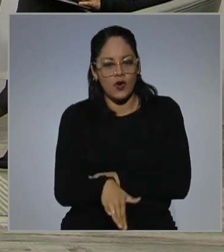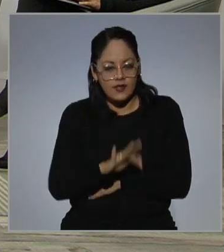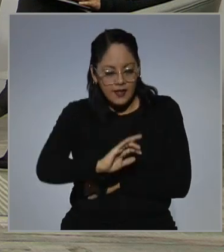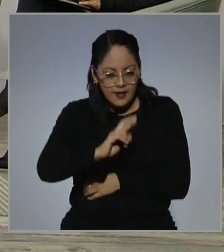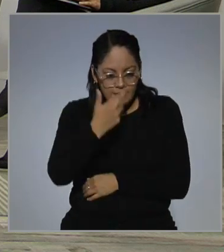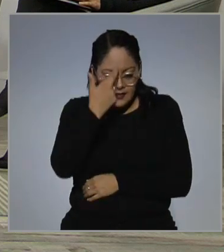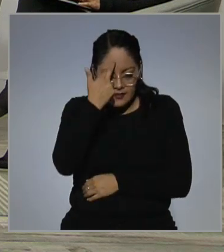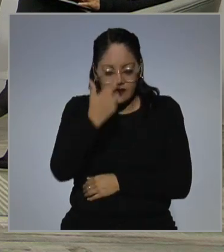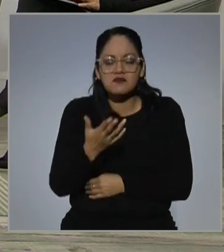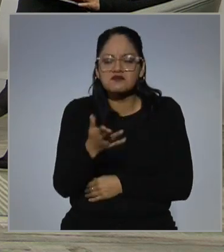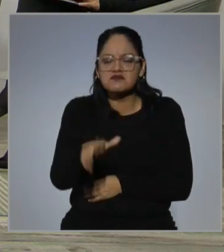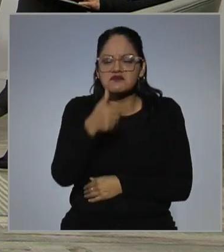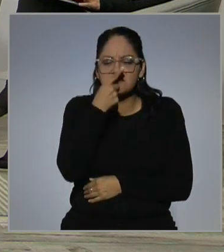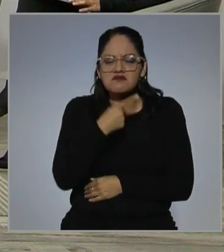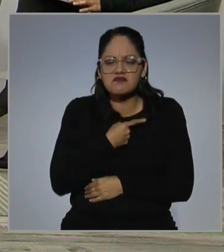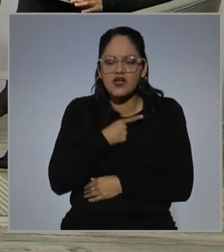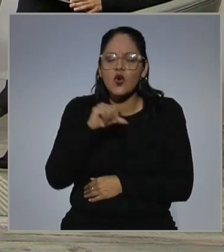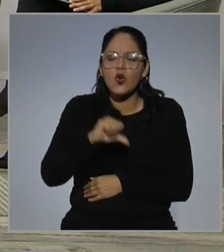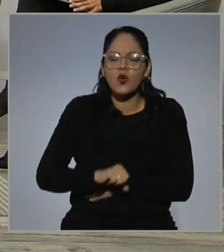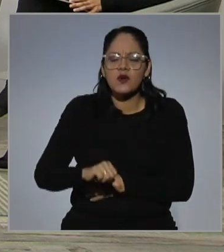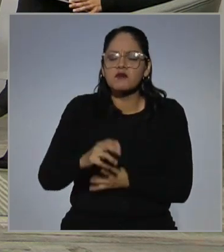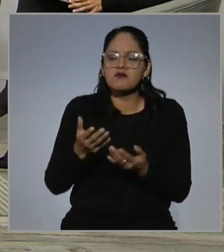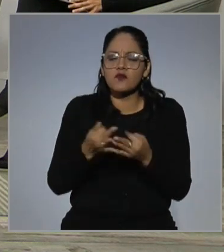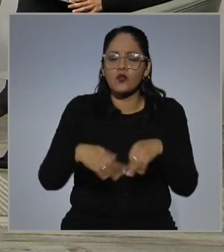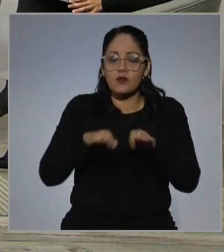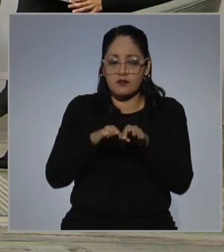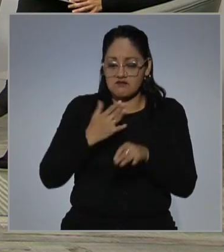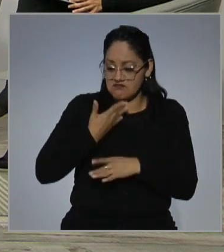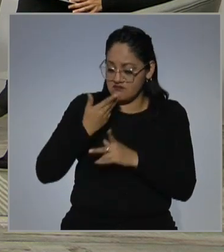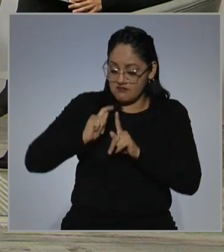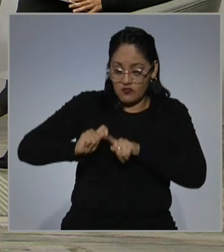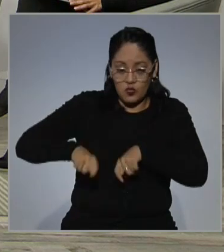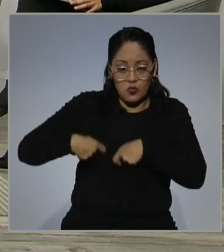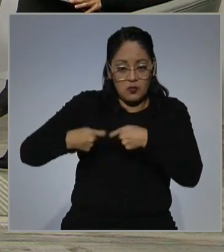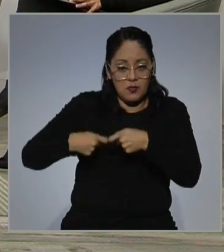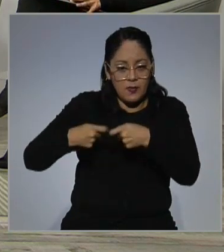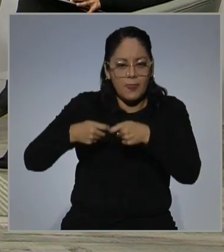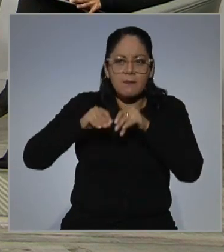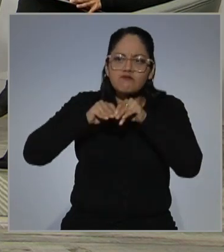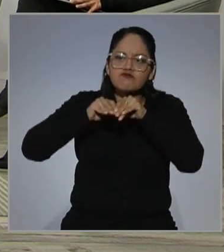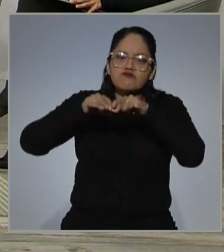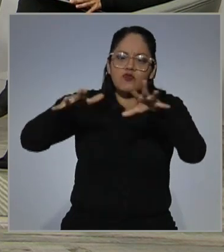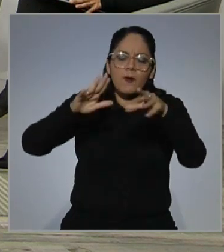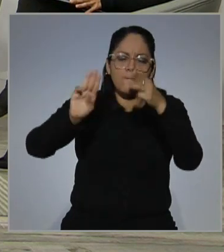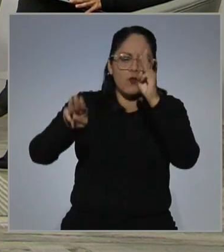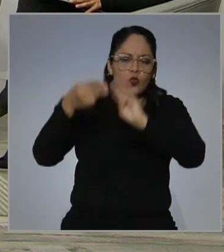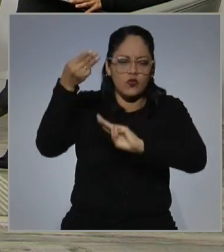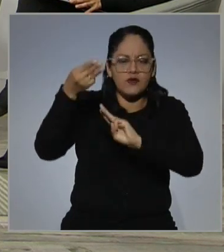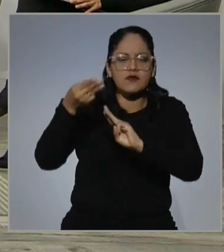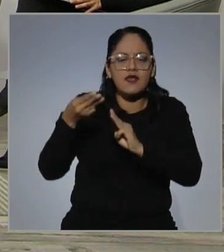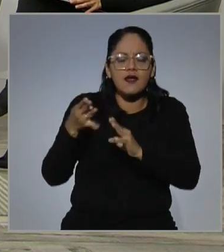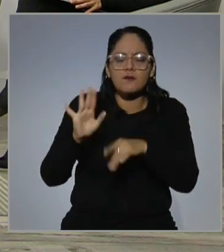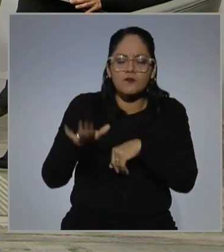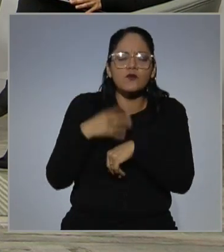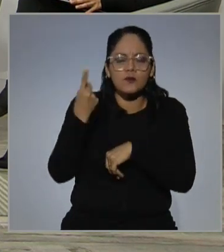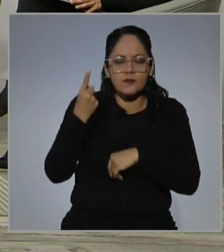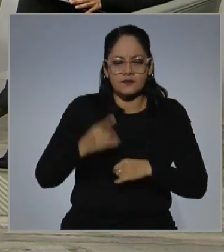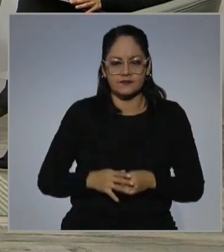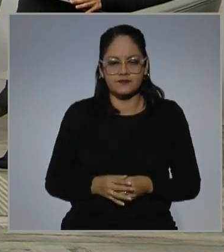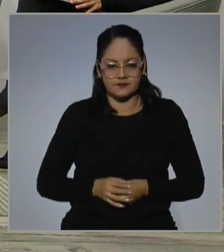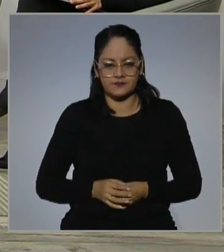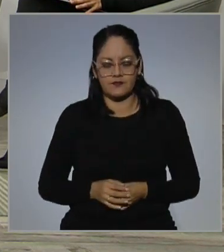recordarlos. ¿Por qué creen que es tan importante que nuestra tradición haya trascendido ya más allá de nuestras fronteras?